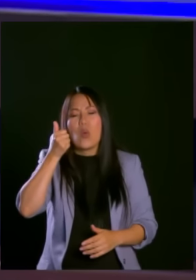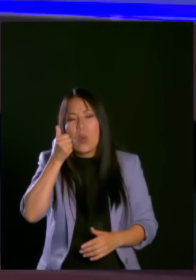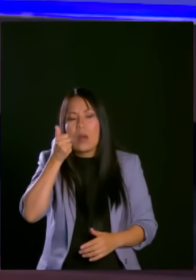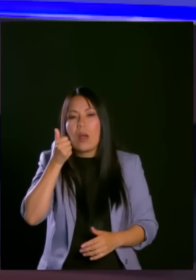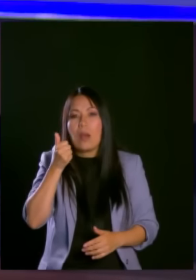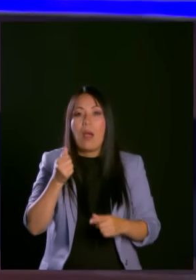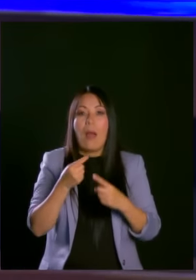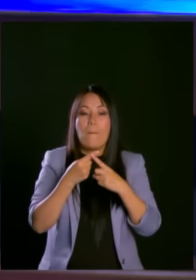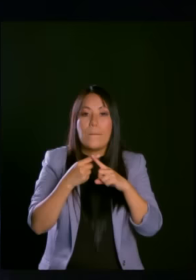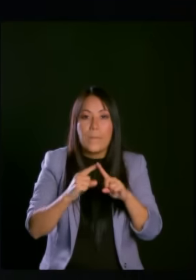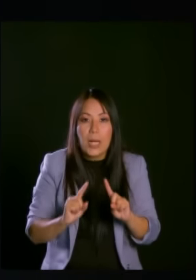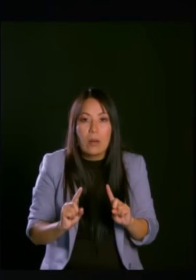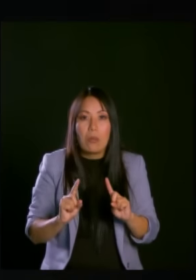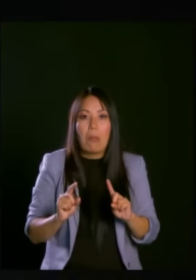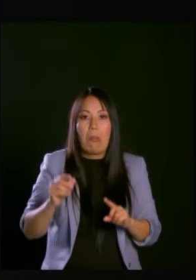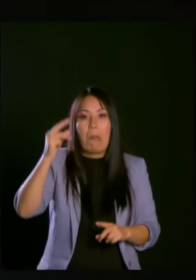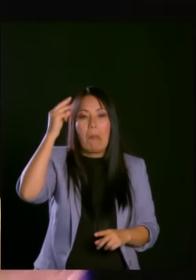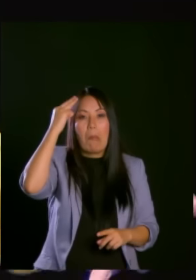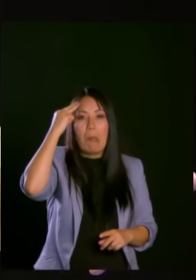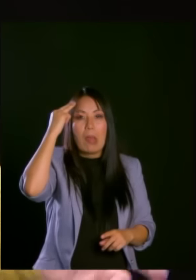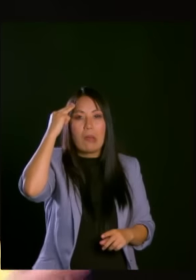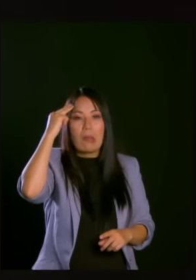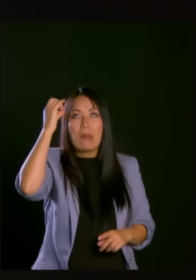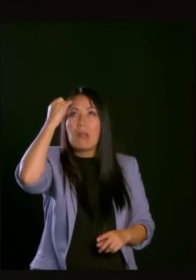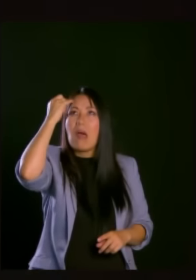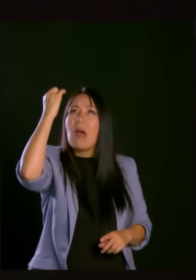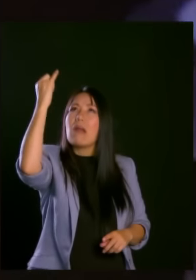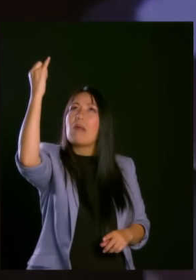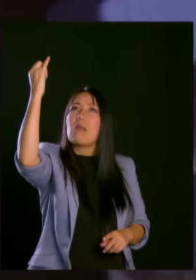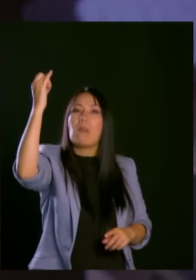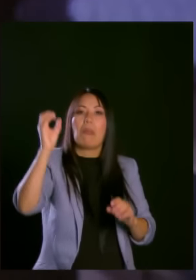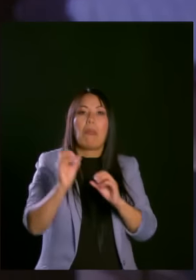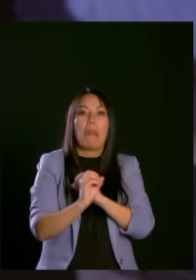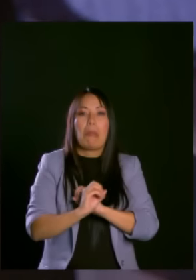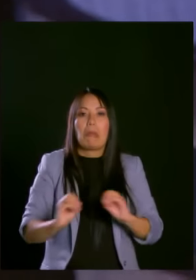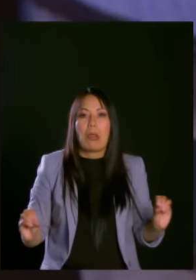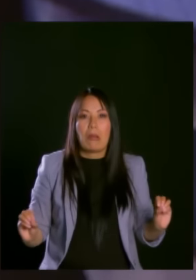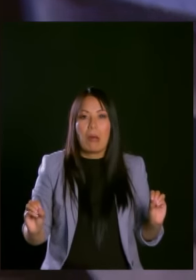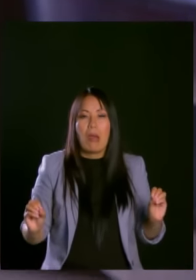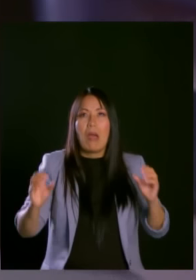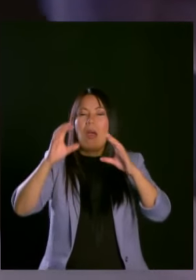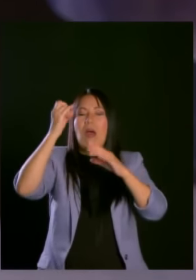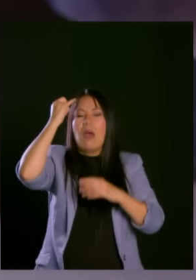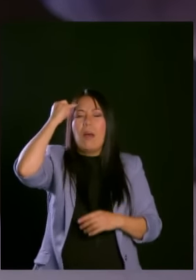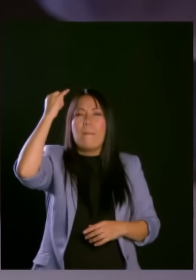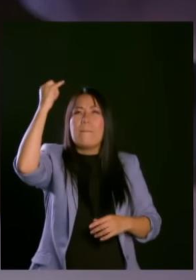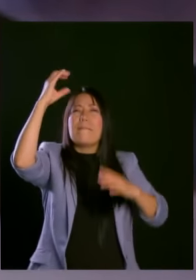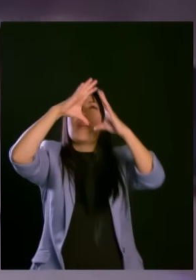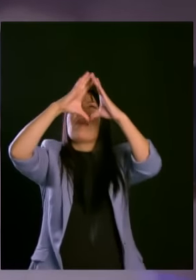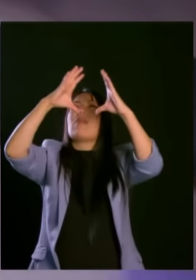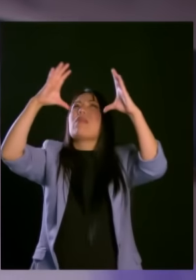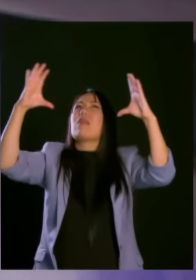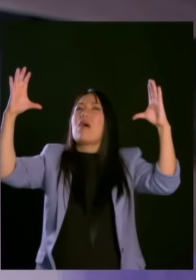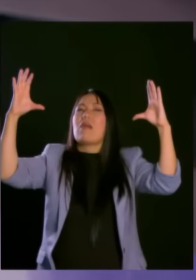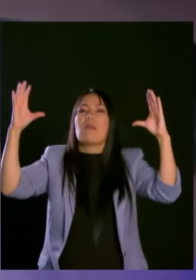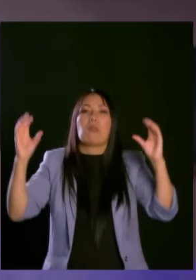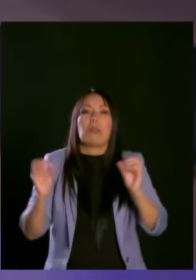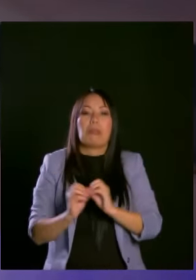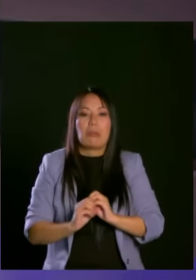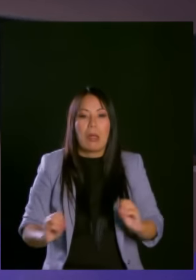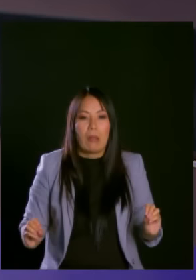No sé si me estoy explicando. Y bajos que te encanta el